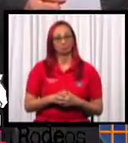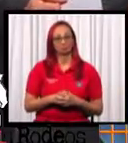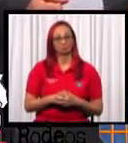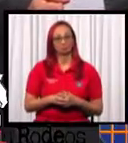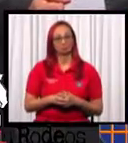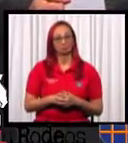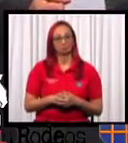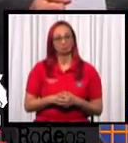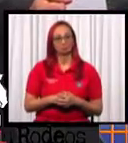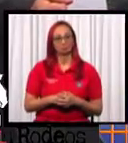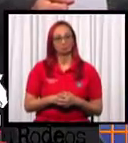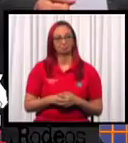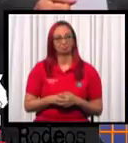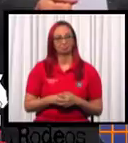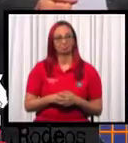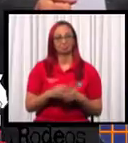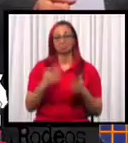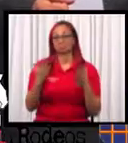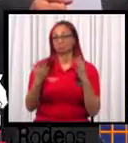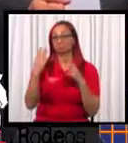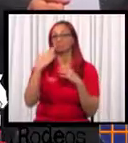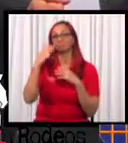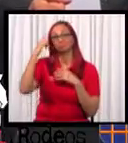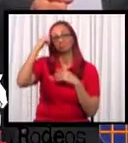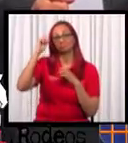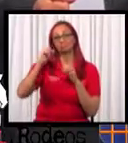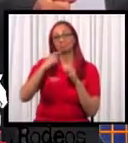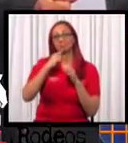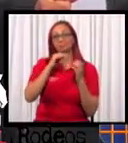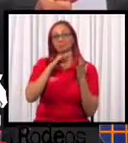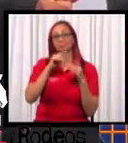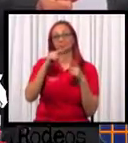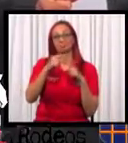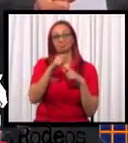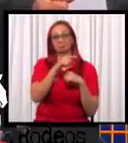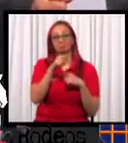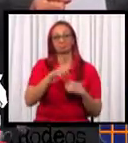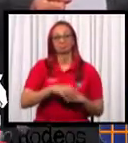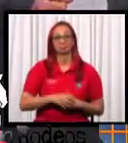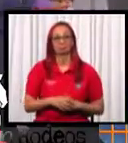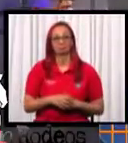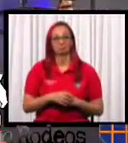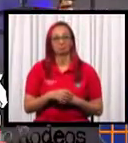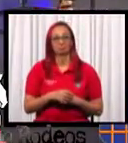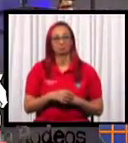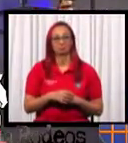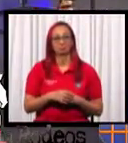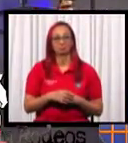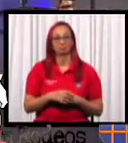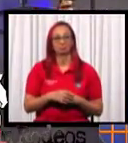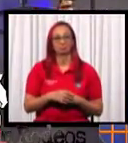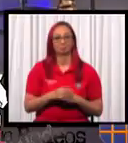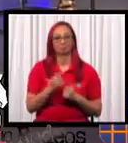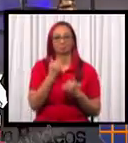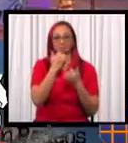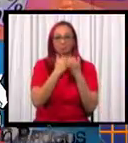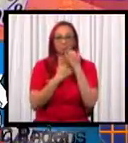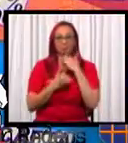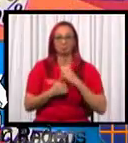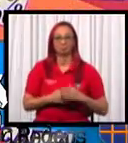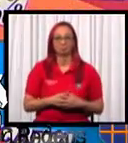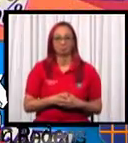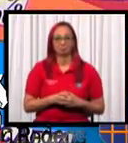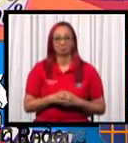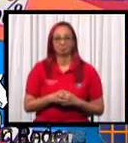Cualquier mal pensadillo podría decir tal vez que es ante la oposición de ustedes. ¿O me equivoco, don Maynor? Pues,